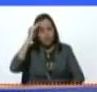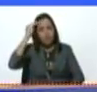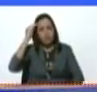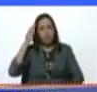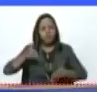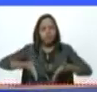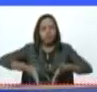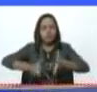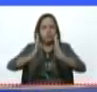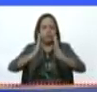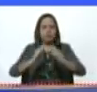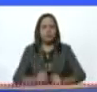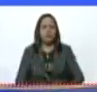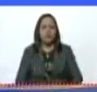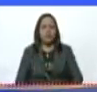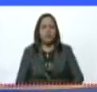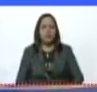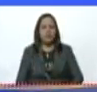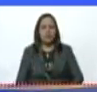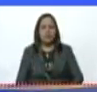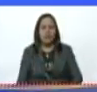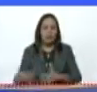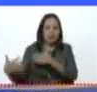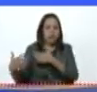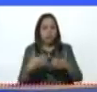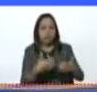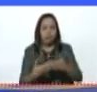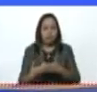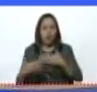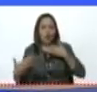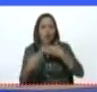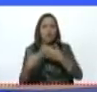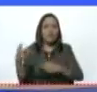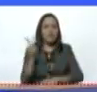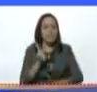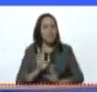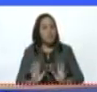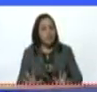Unidos hacia un conflicto de alto nivel contra Venezuela.